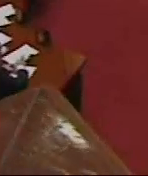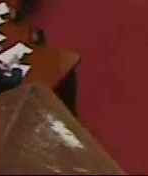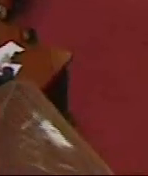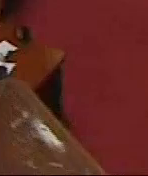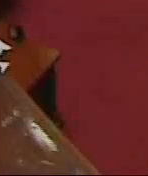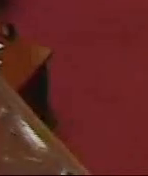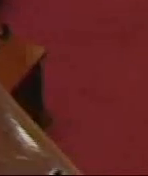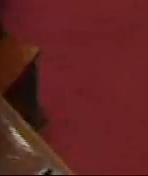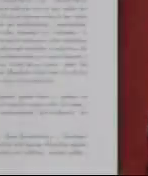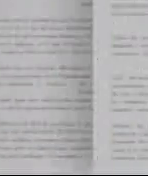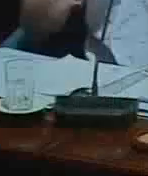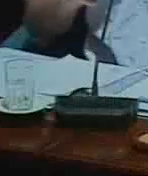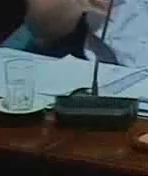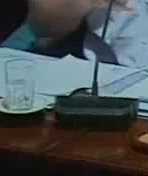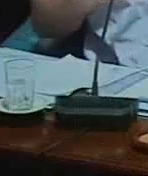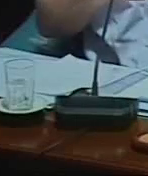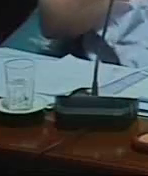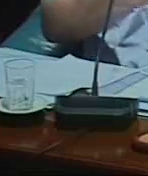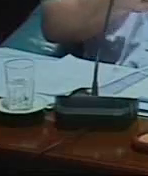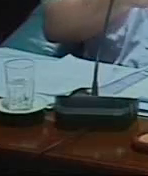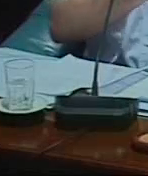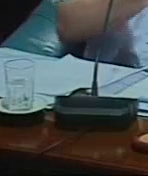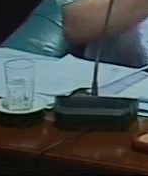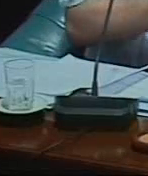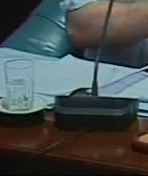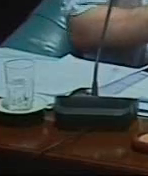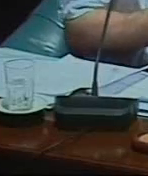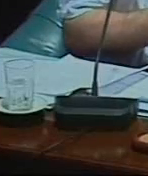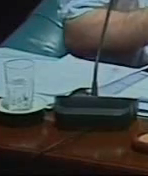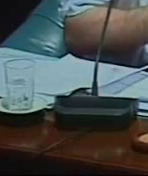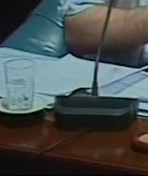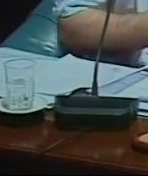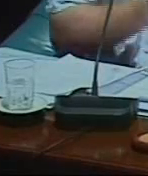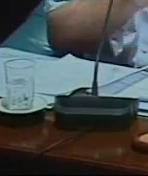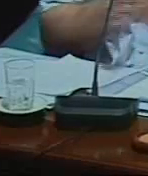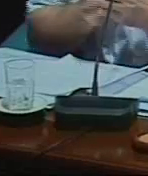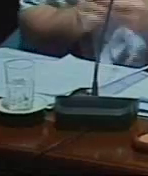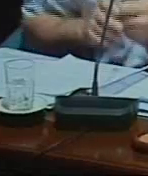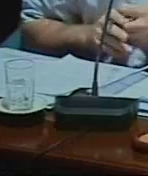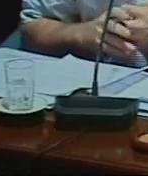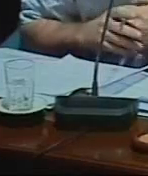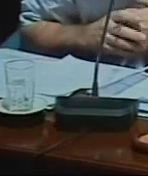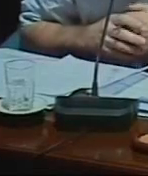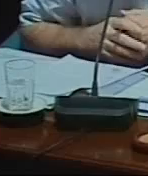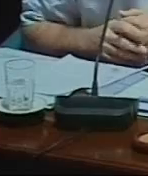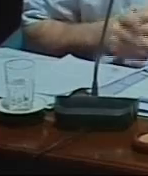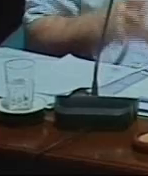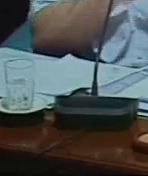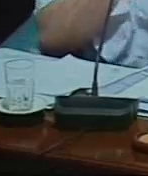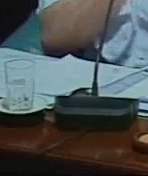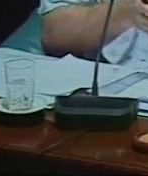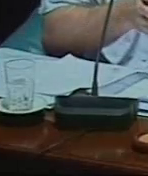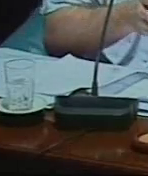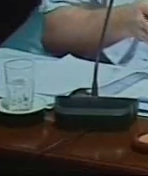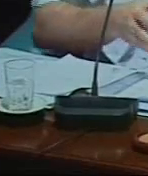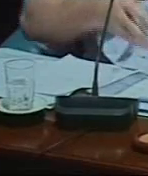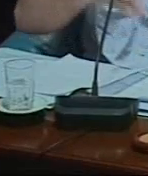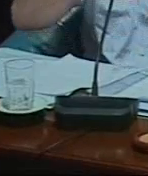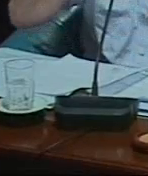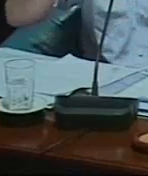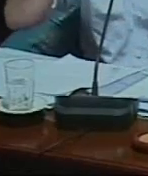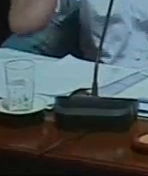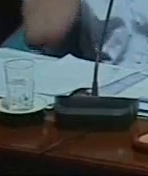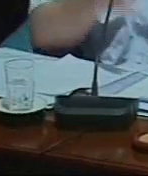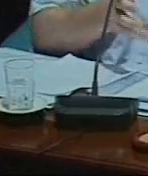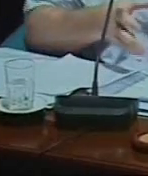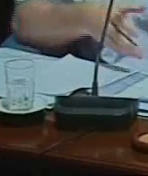asociación con Lidgate. El ministro de Economía, Fernando Lorenzo, reveló que hay 5 demandas millonarias contra el Estado por